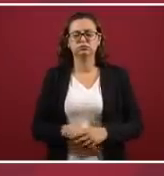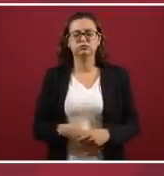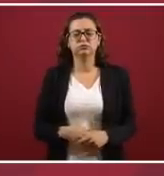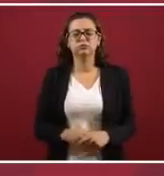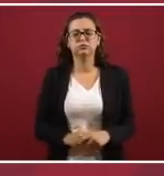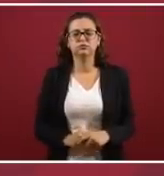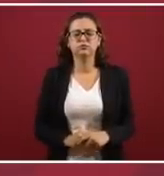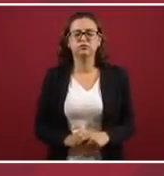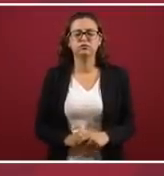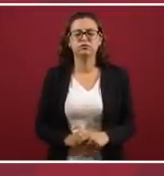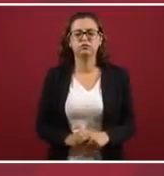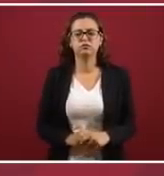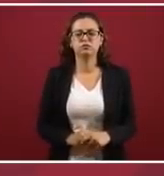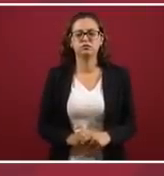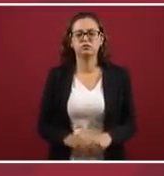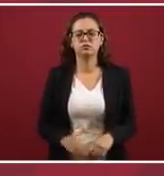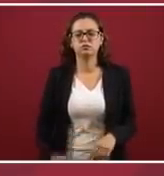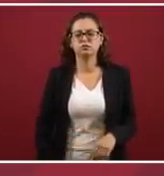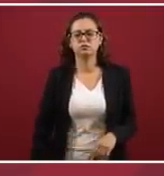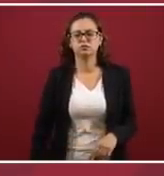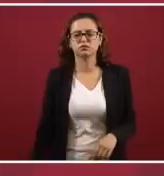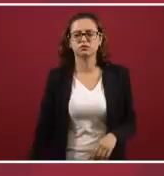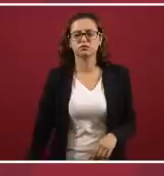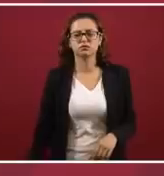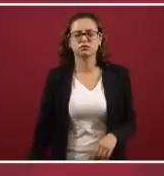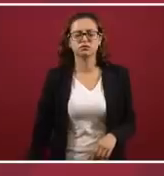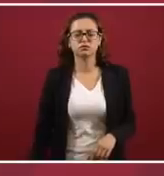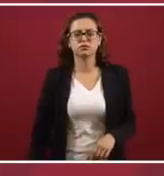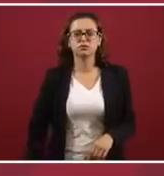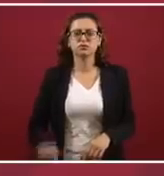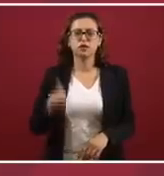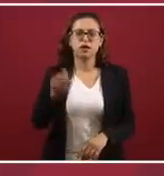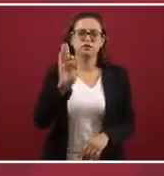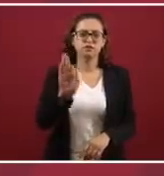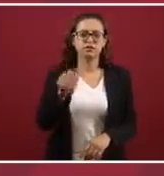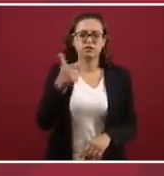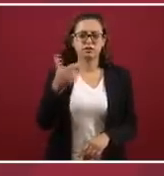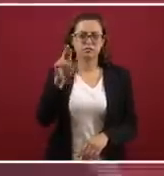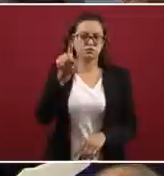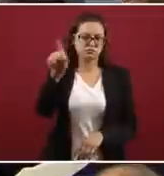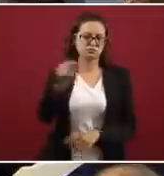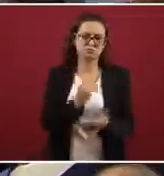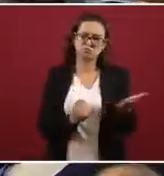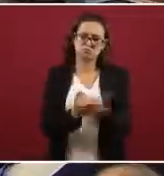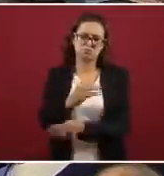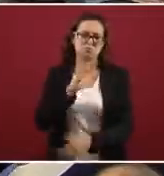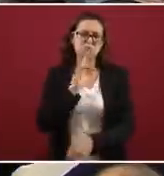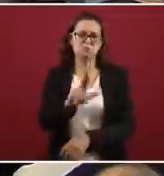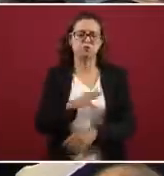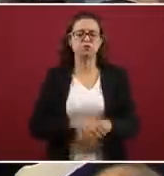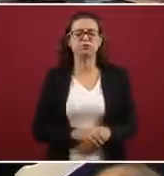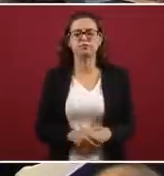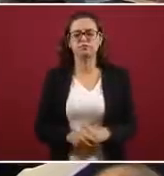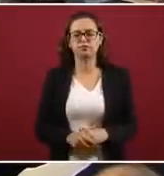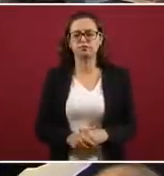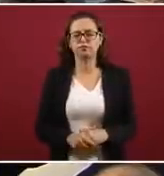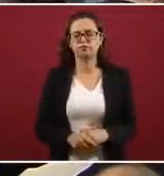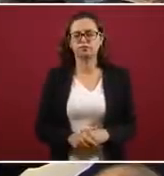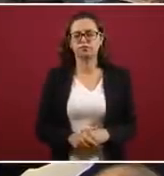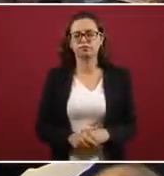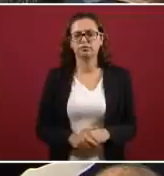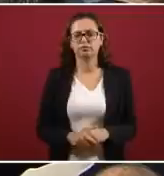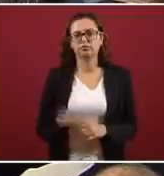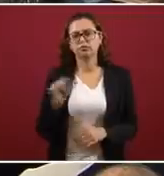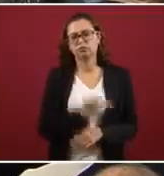Y es la fiscalía la que va a decidir. La otra pregunta. Sobre la preocupación del sector privado por